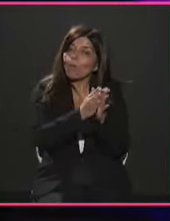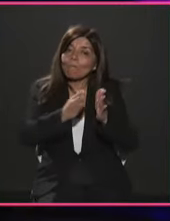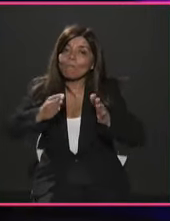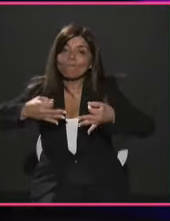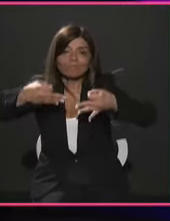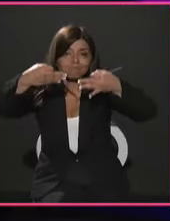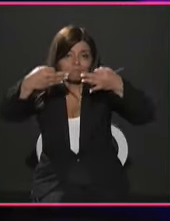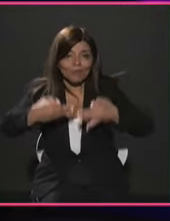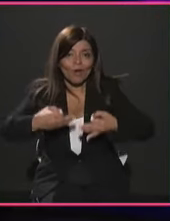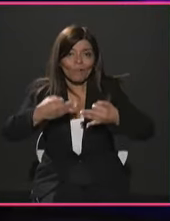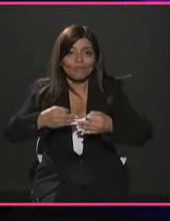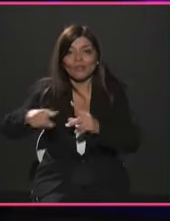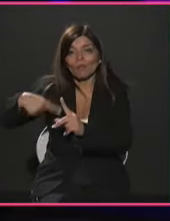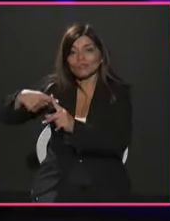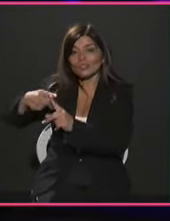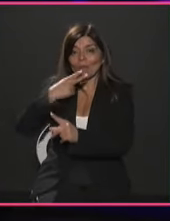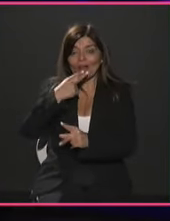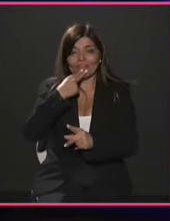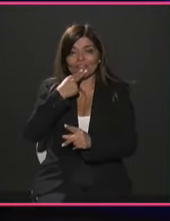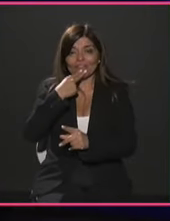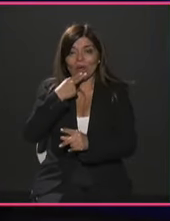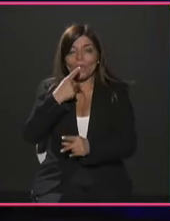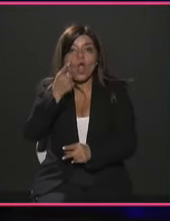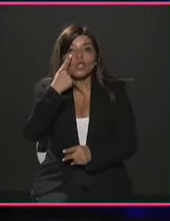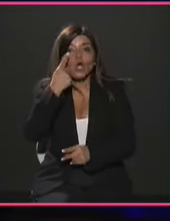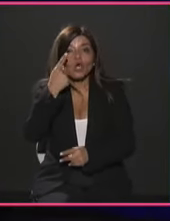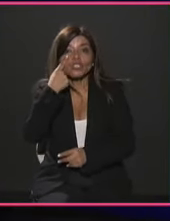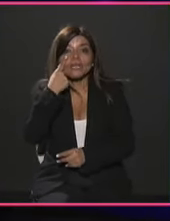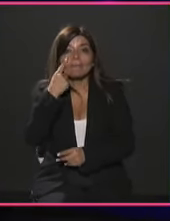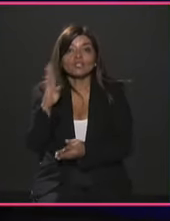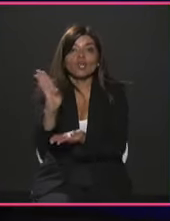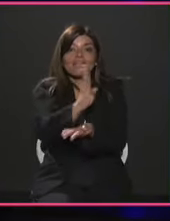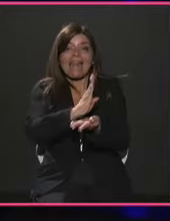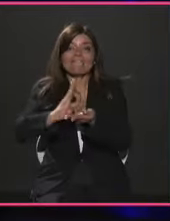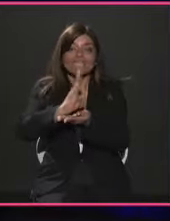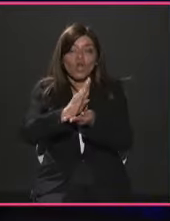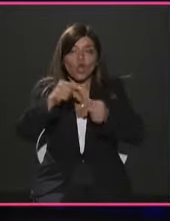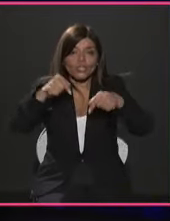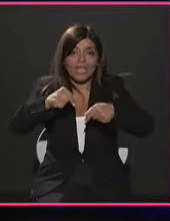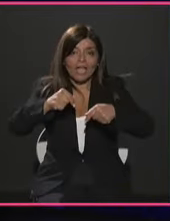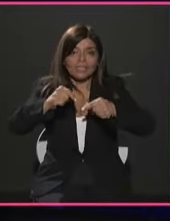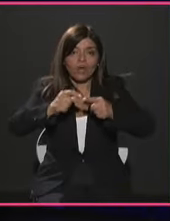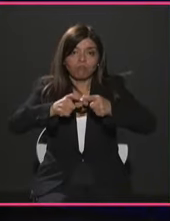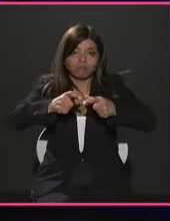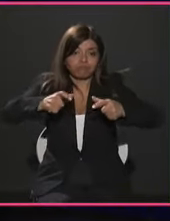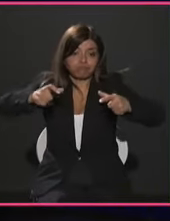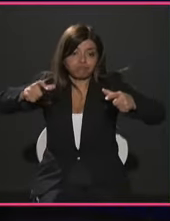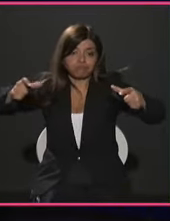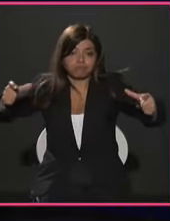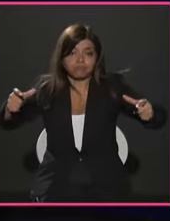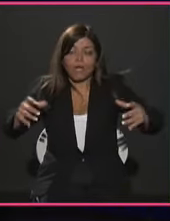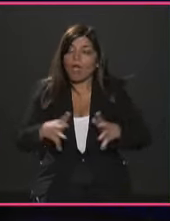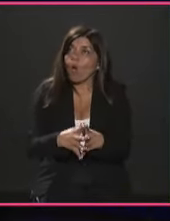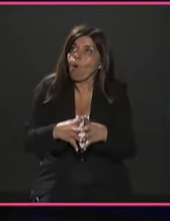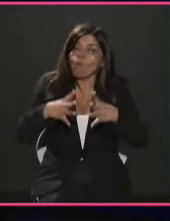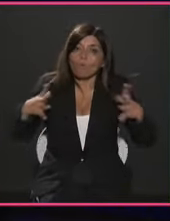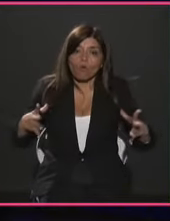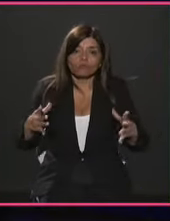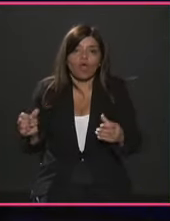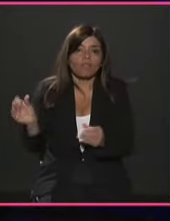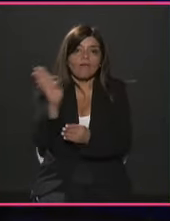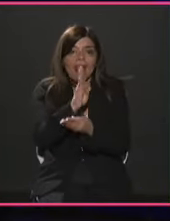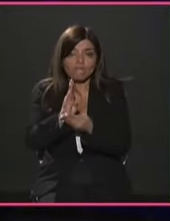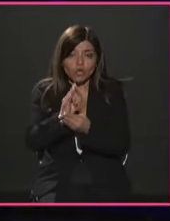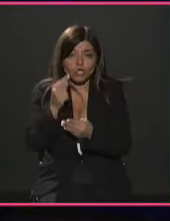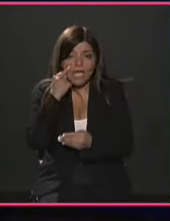momento bueno para estar vivo por nuestro conocimiento la biología que está siendo expandido de manera enorme y a